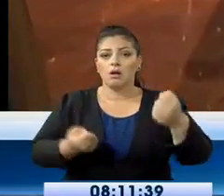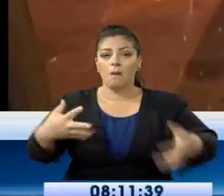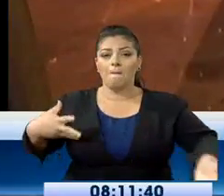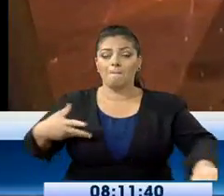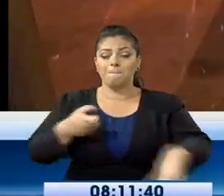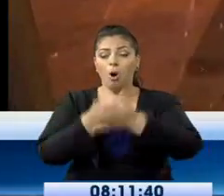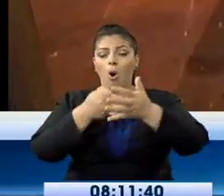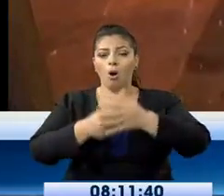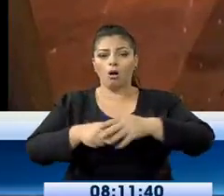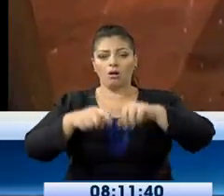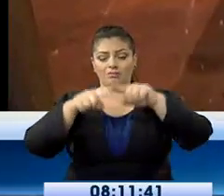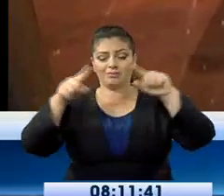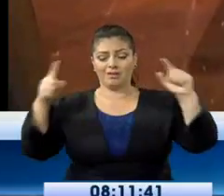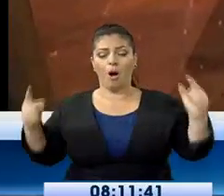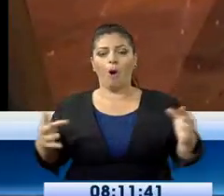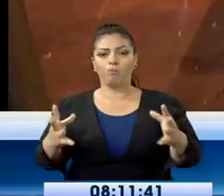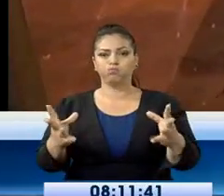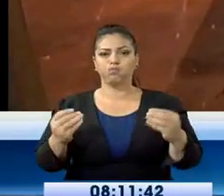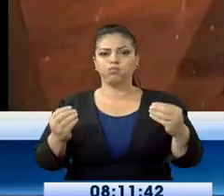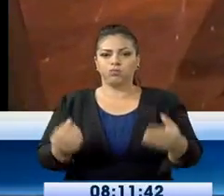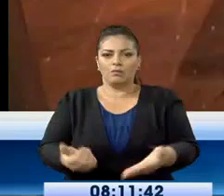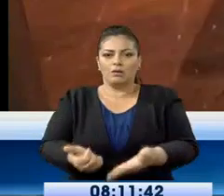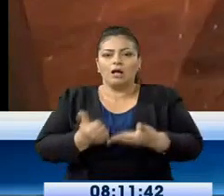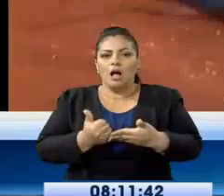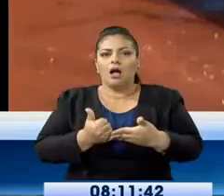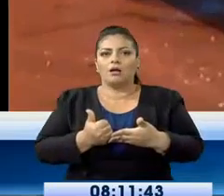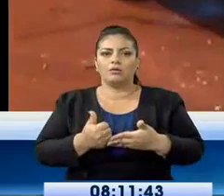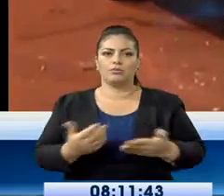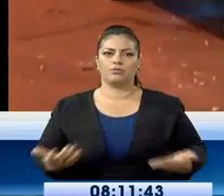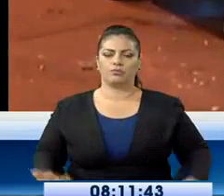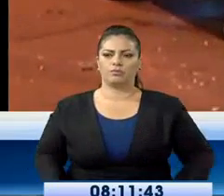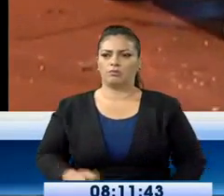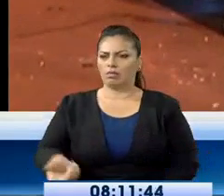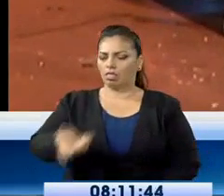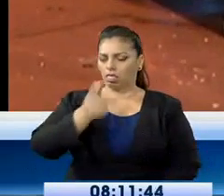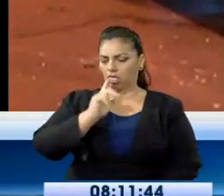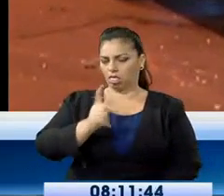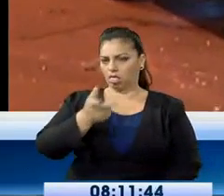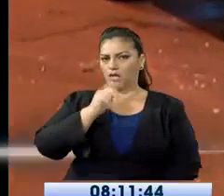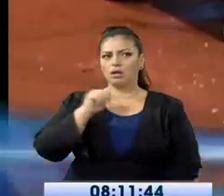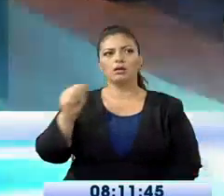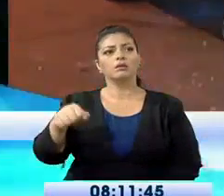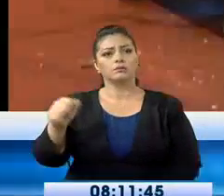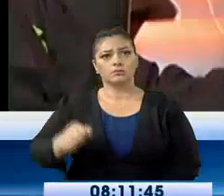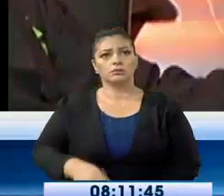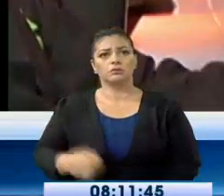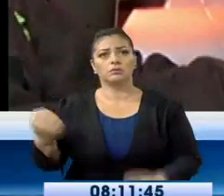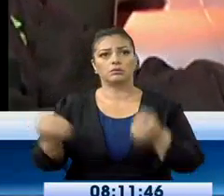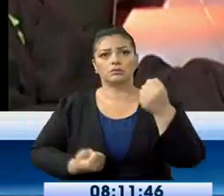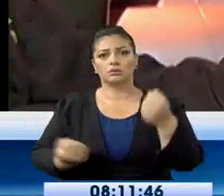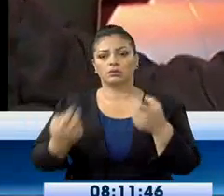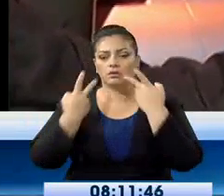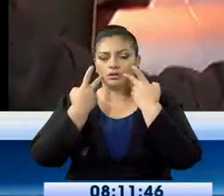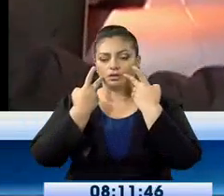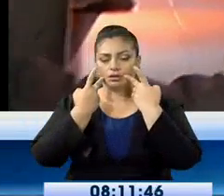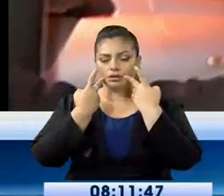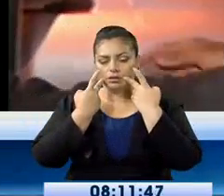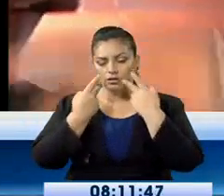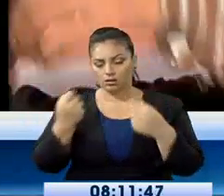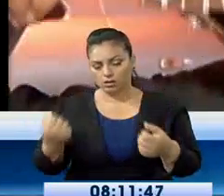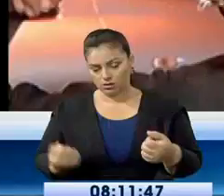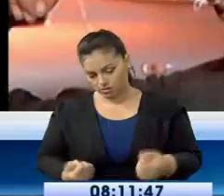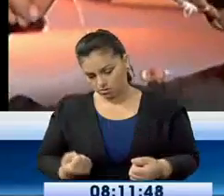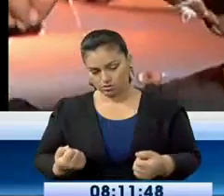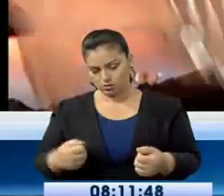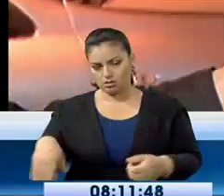salió campante, pero estaba súper que borracho. Yo vine en contravía, en exceso de velocidad, máximo se queda dormido por ahí donde está ese carro y se